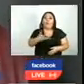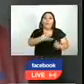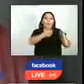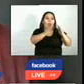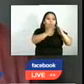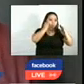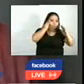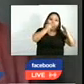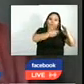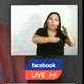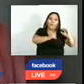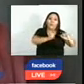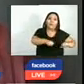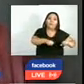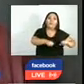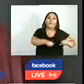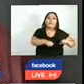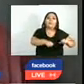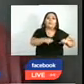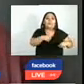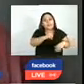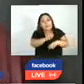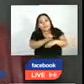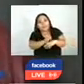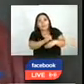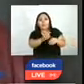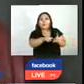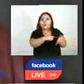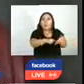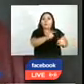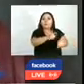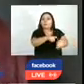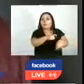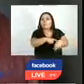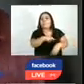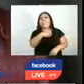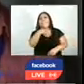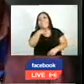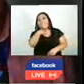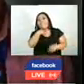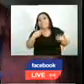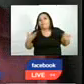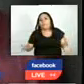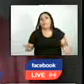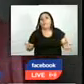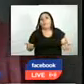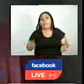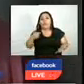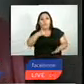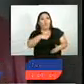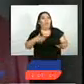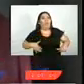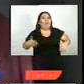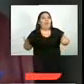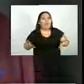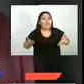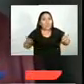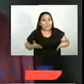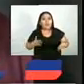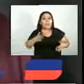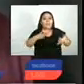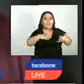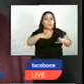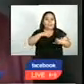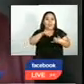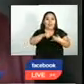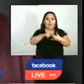permanecemos en la casa. Restringirle los horarios a veces es un tanto complicado. Lo que he hecho yo es instalar en mi